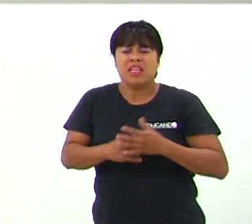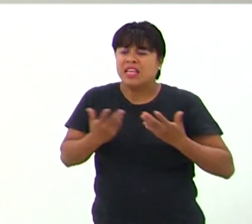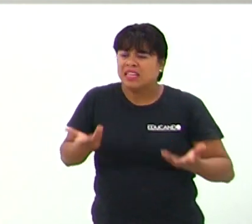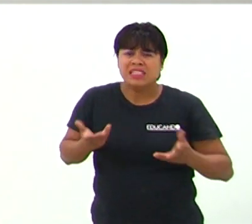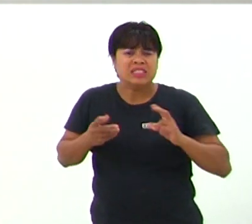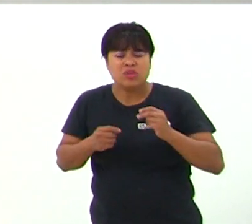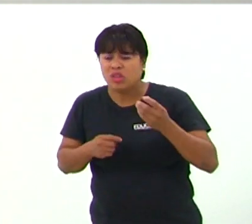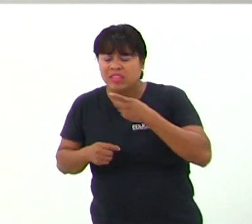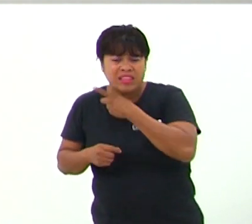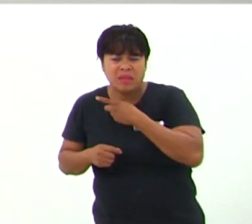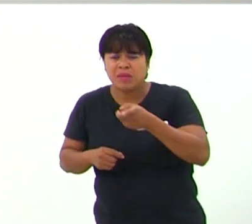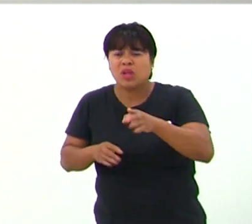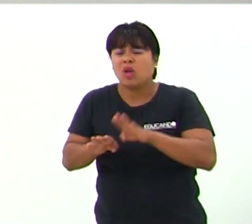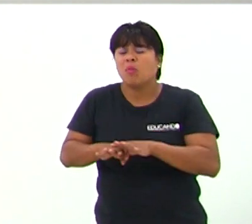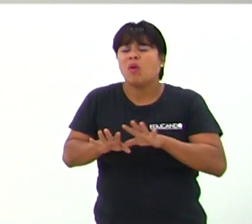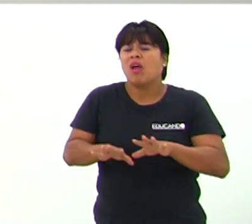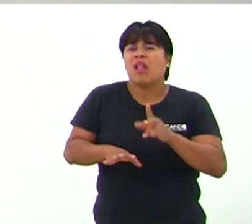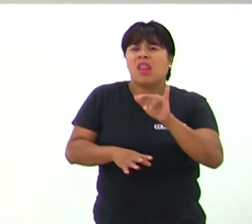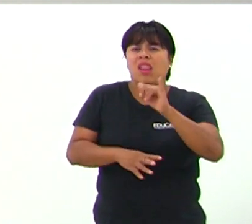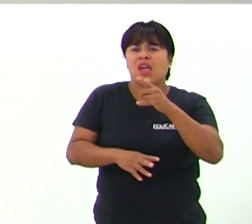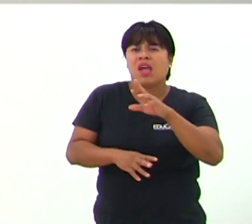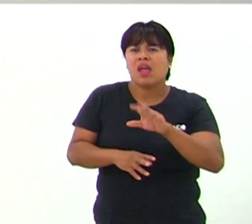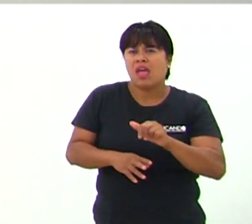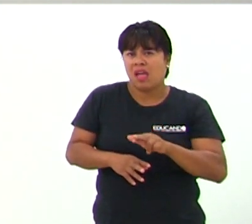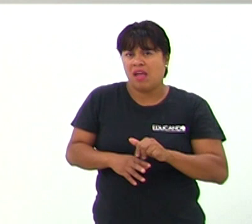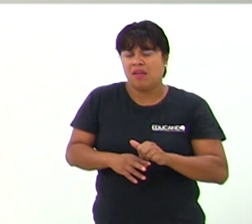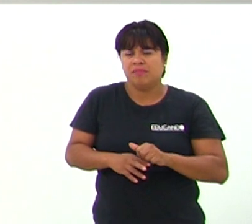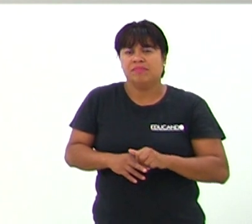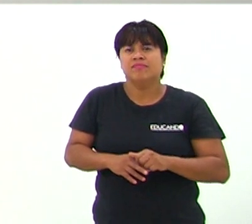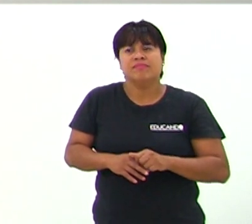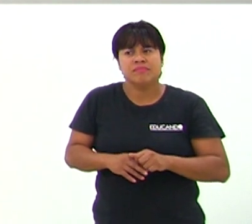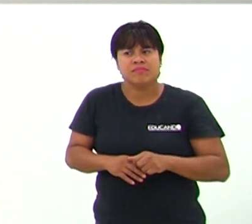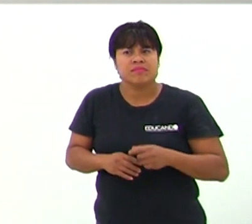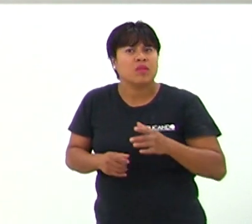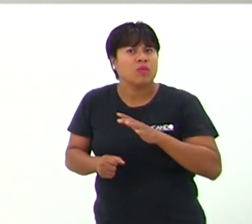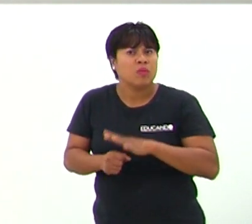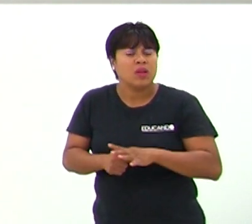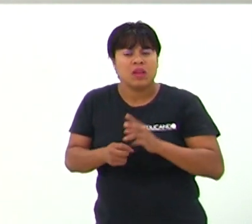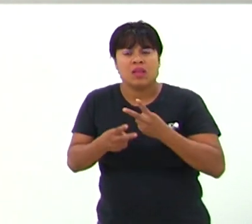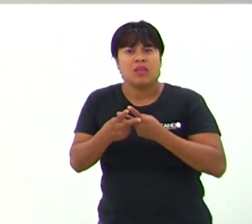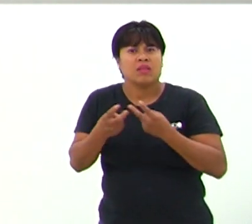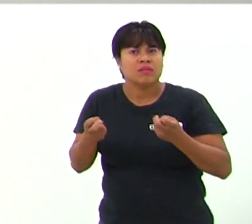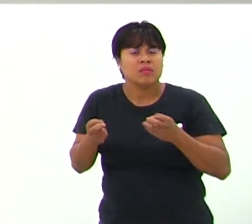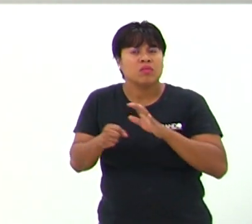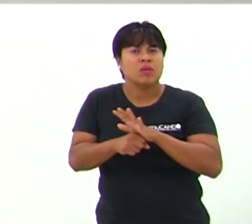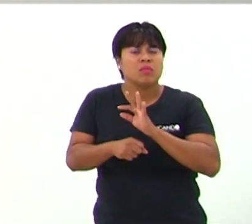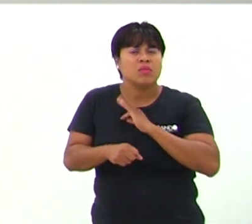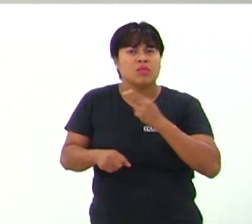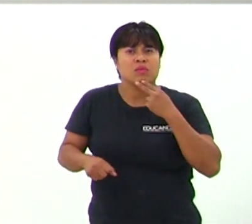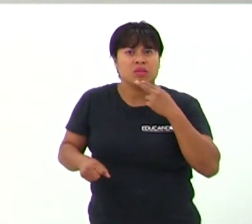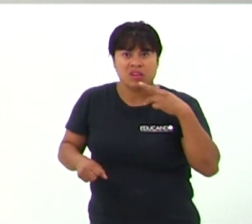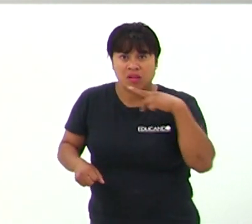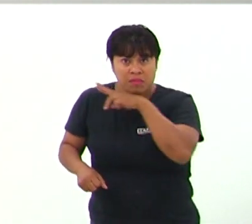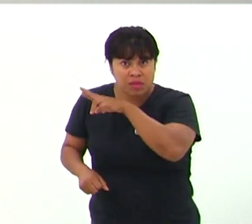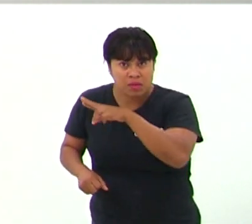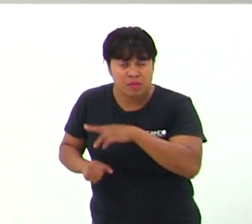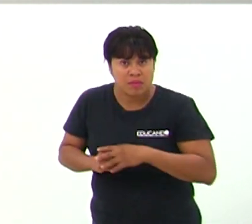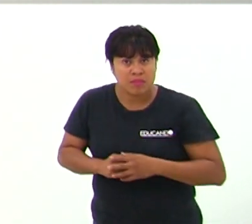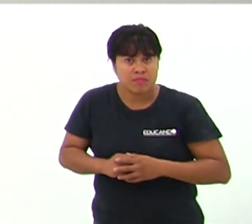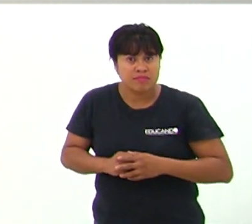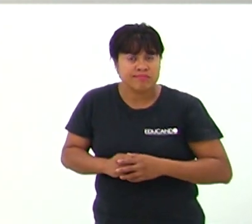debes de tomar eso a la ligera. ¿Bien? ¿Qué adjetivo podemos utilizar? ¿Rápido?